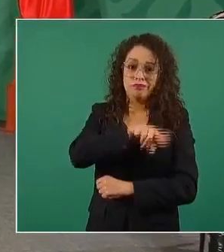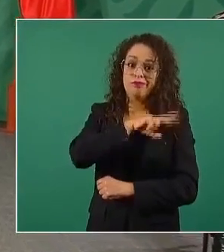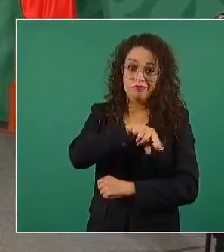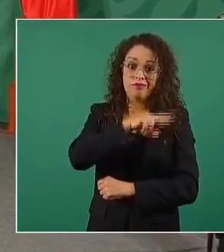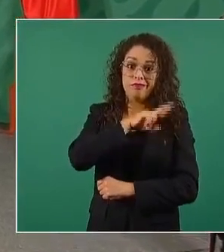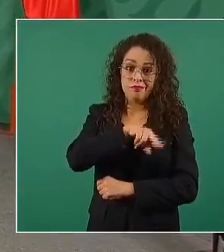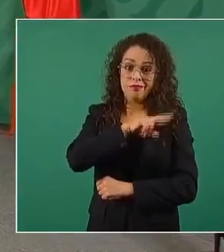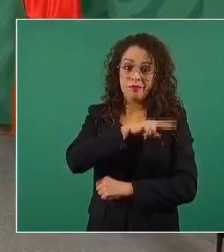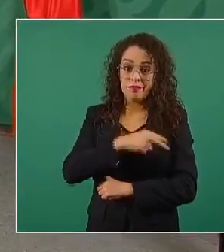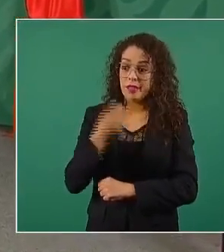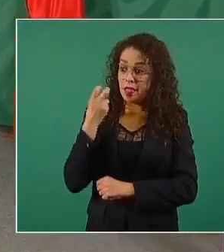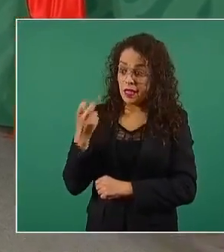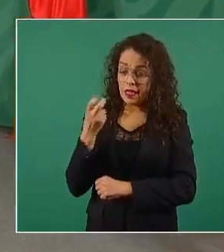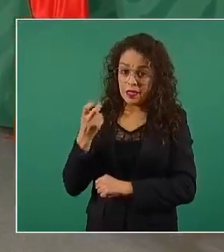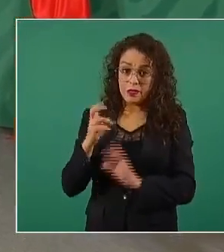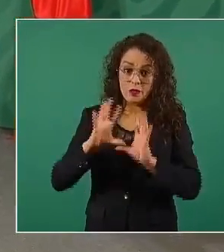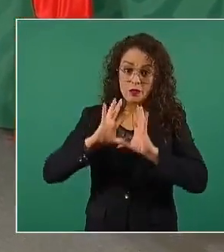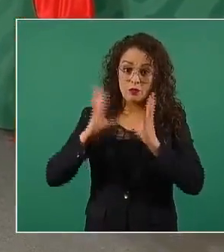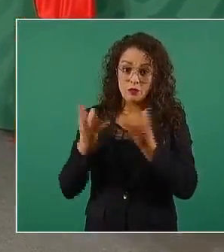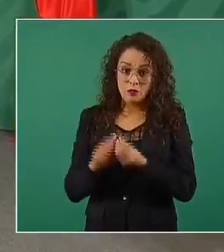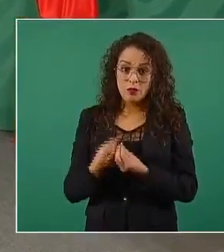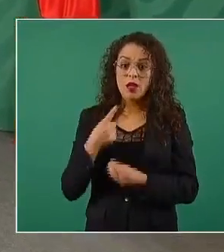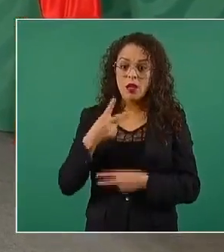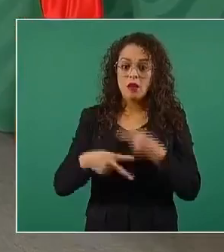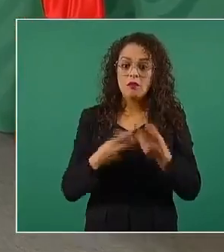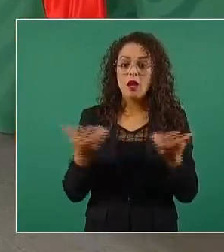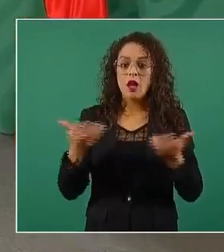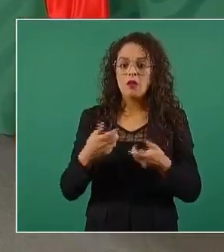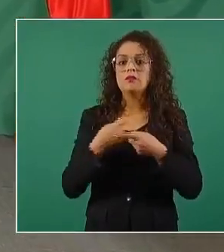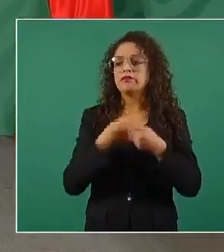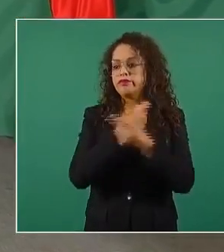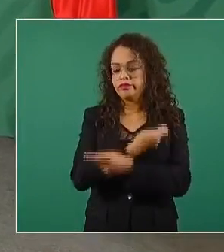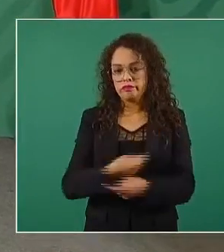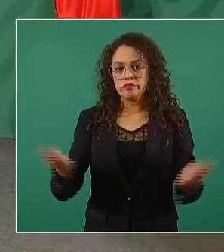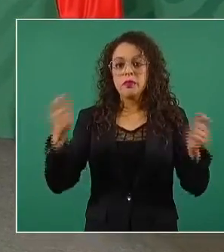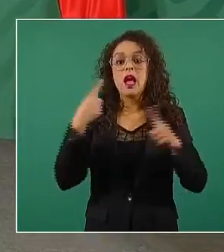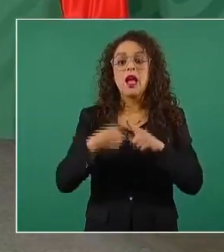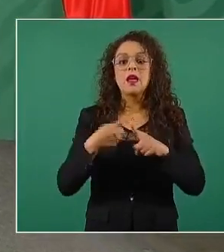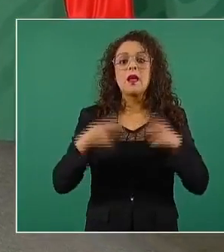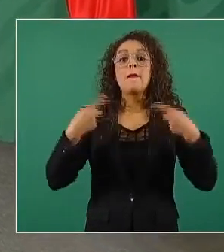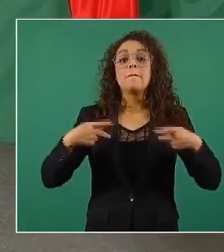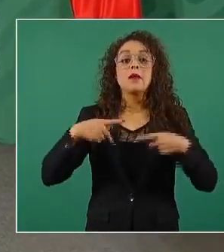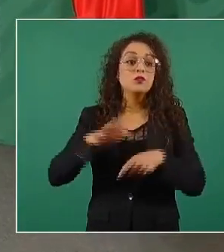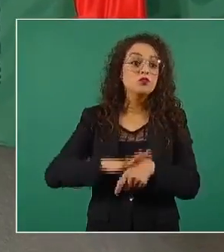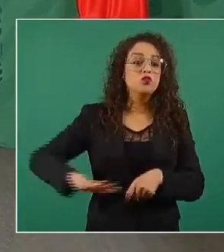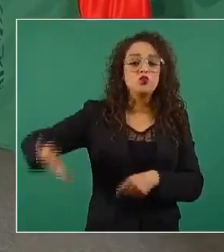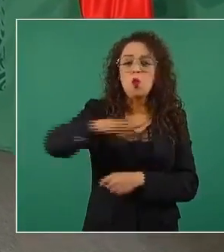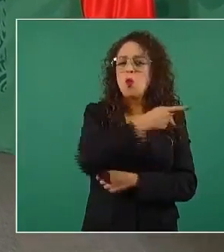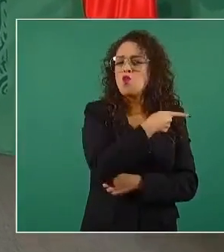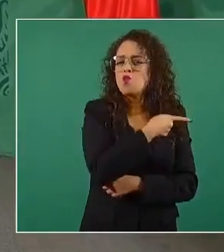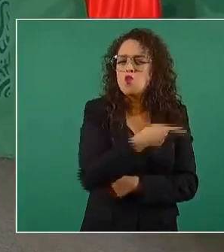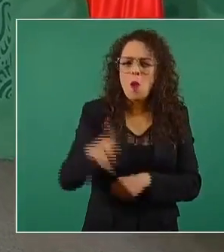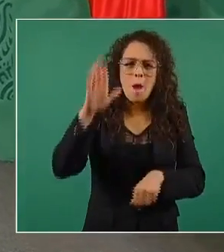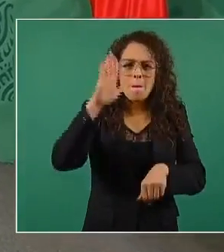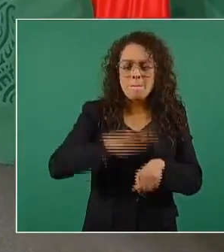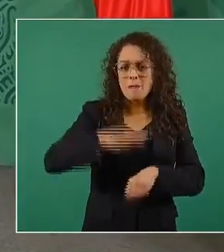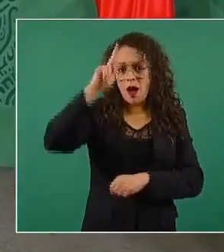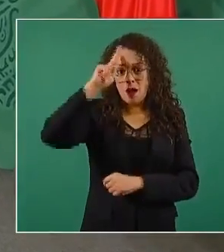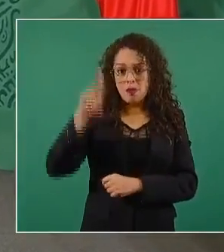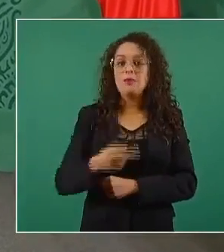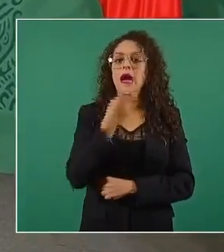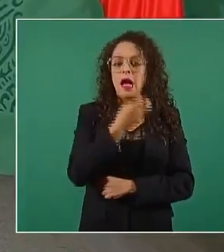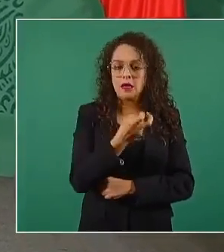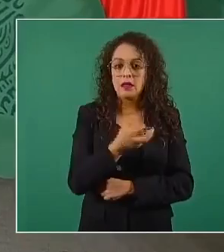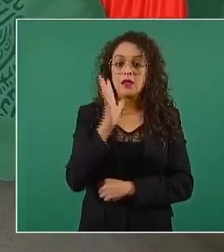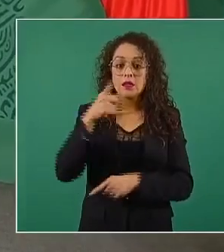se va a distribuir y se le va a entregar al pueblo, a la gente más pobre. Entonces ya comenzamos ayer